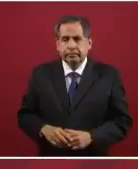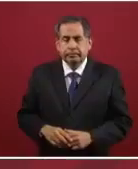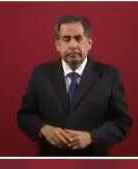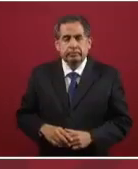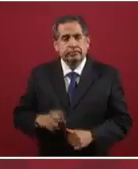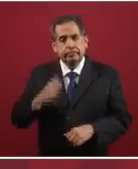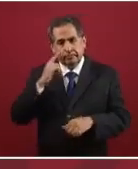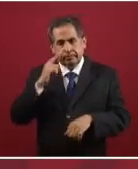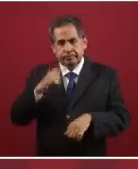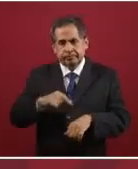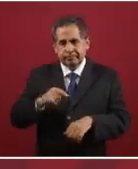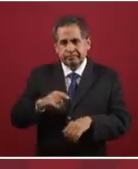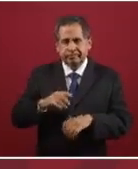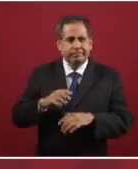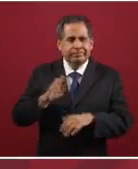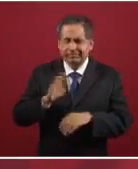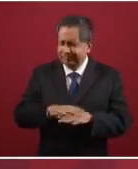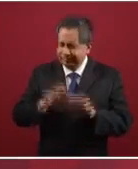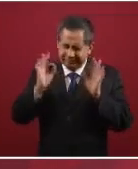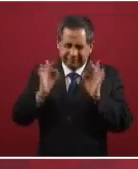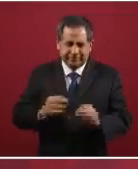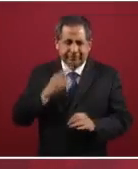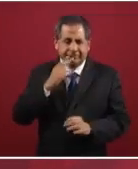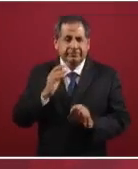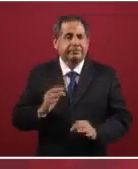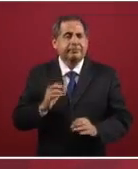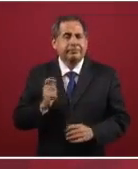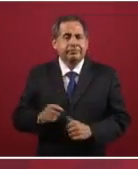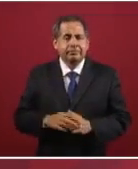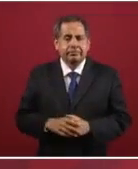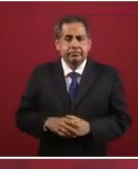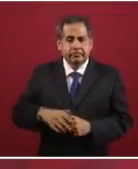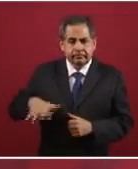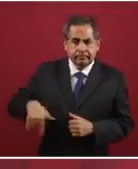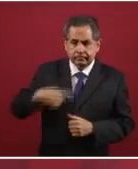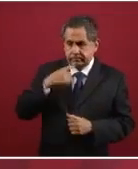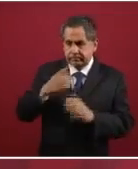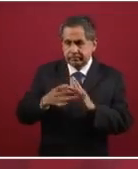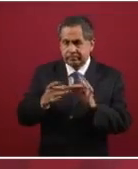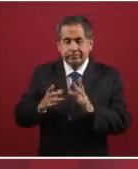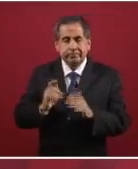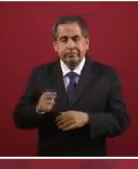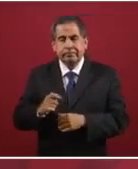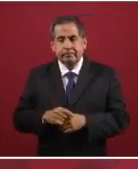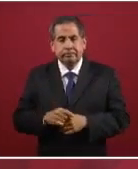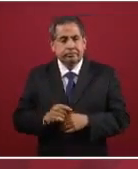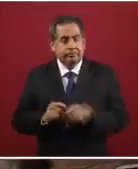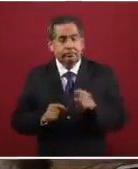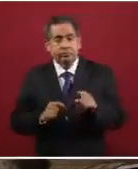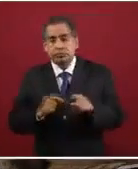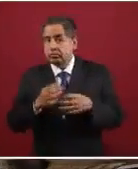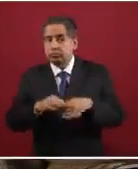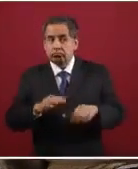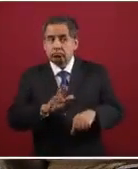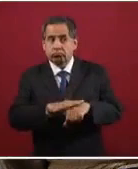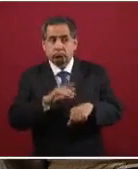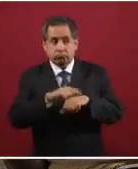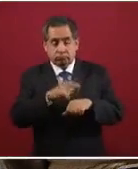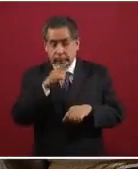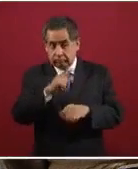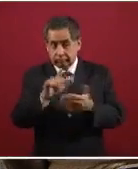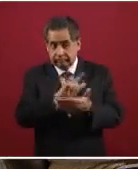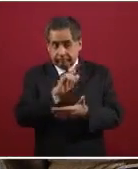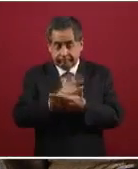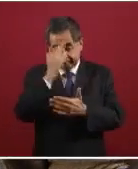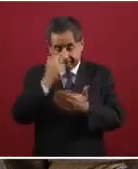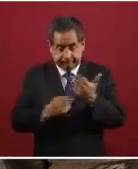Mira, para nosotros lo más efectivo es lo que acabo de describir respecto a que sea tipificado esto como terrorismo y